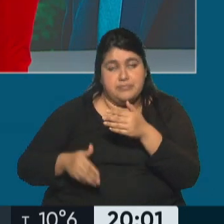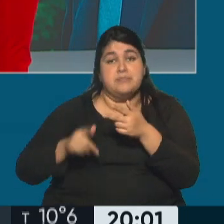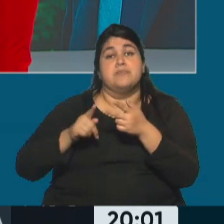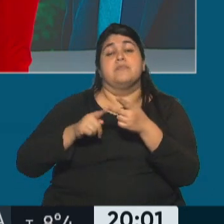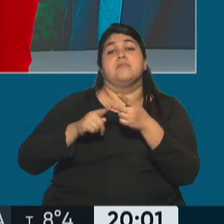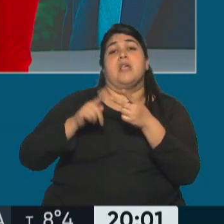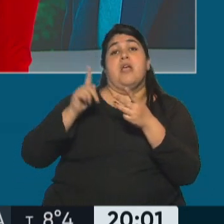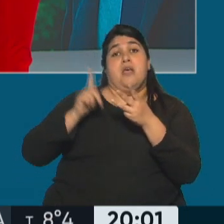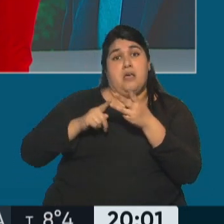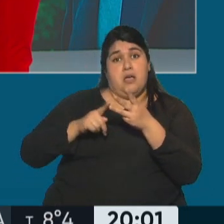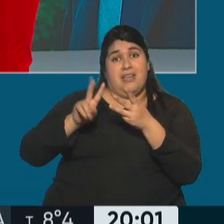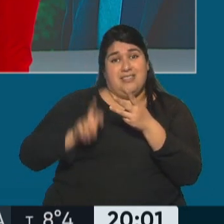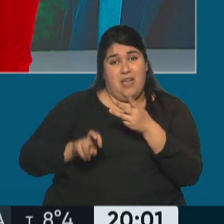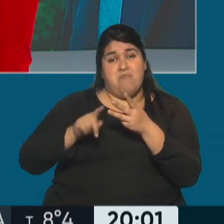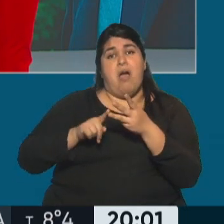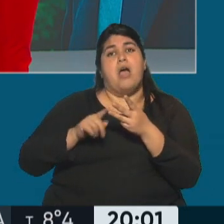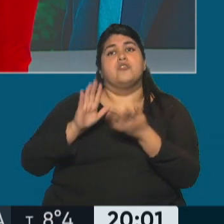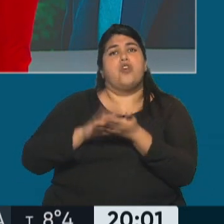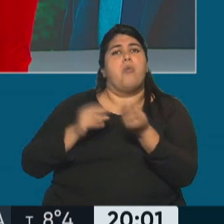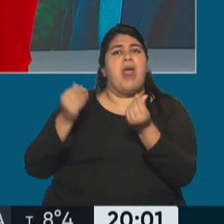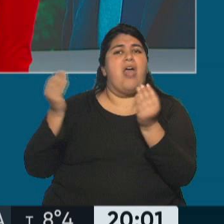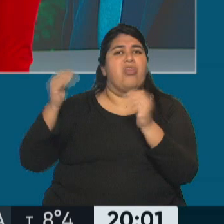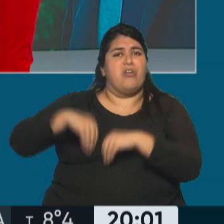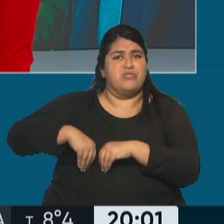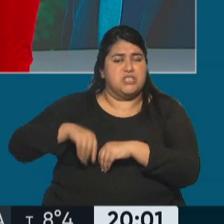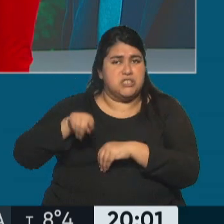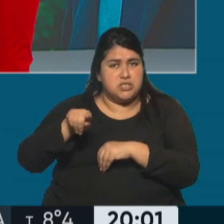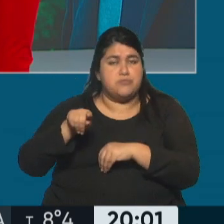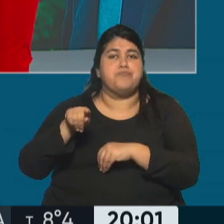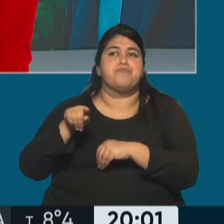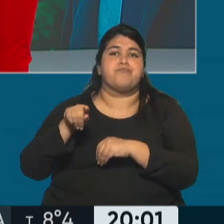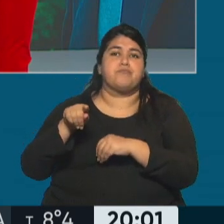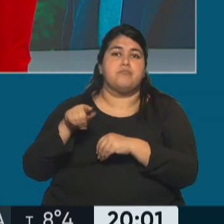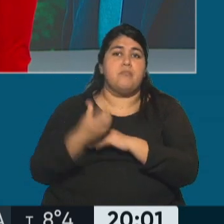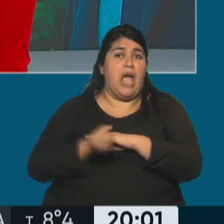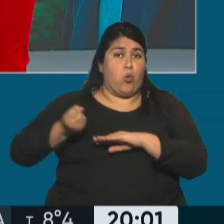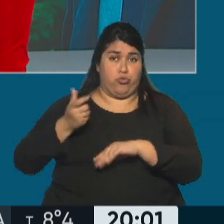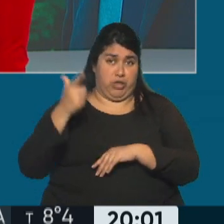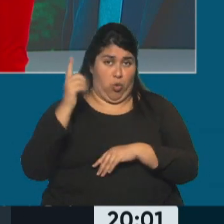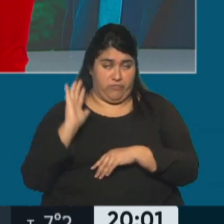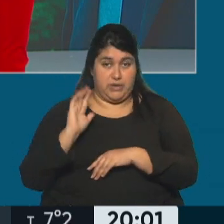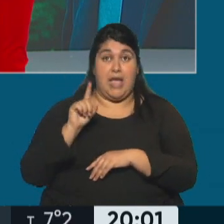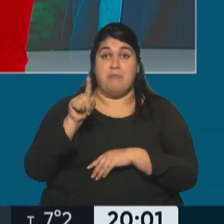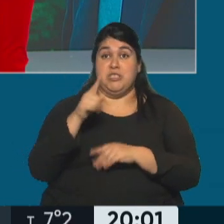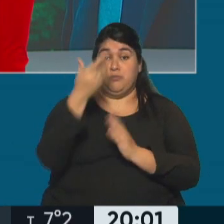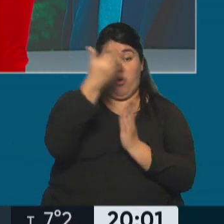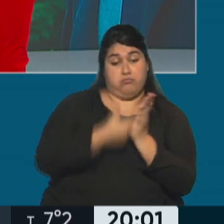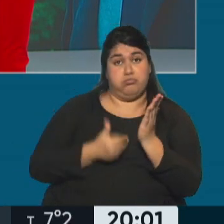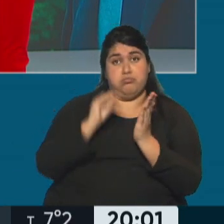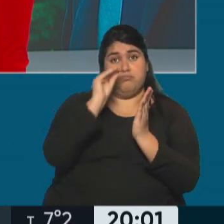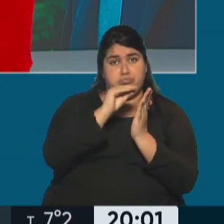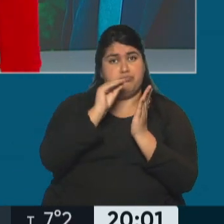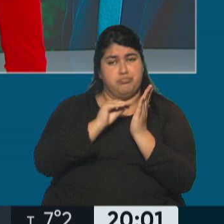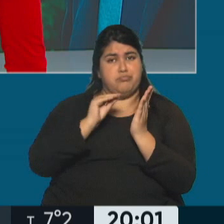alternativa justamente de enfrentar este déficit fiscal que, aclara, ha sido sin ajuste. En la misma carta el propio Guzmán, en función del acuerdo